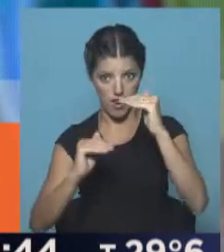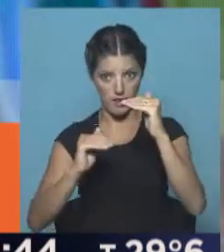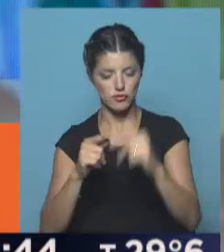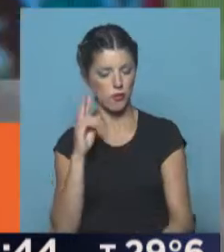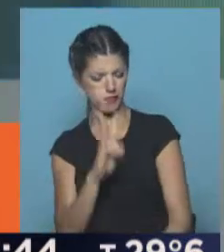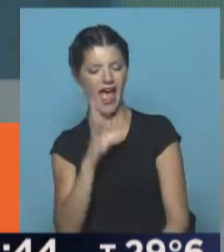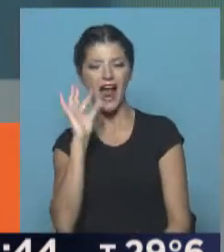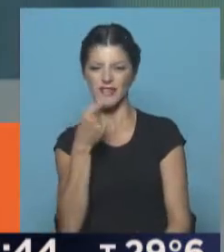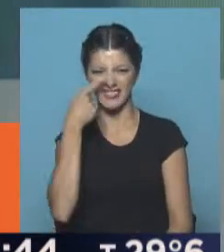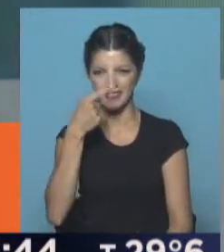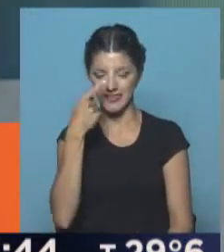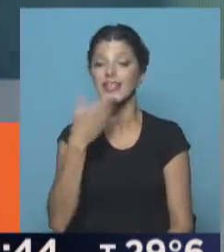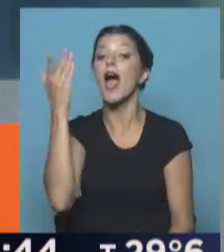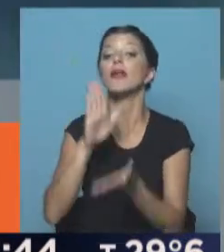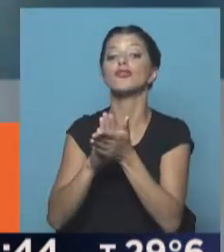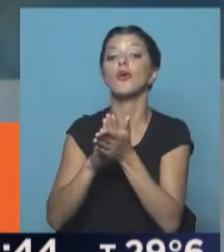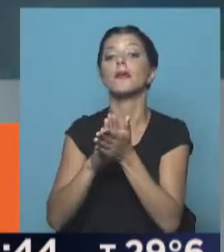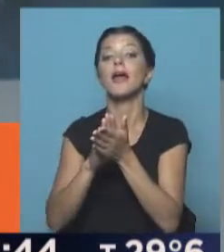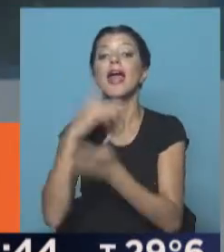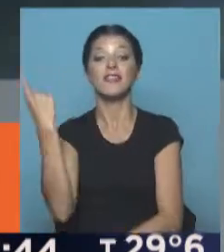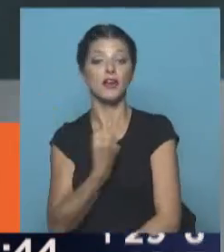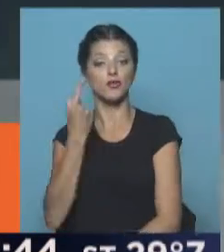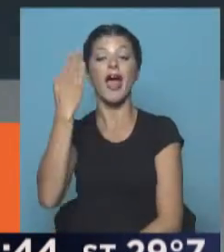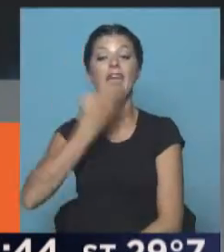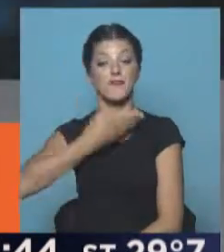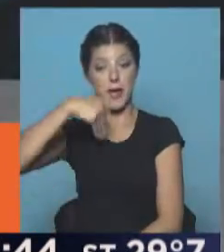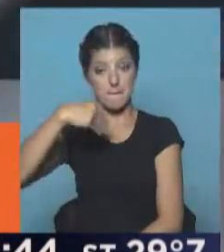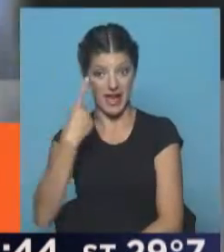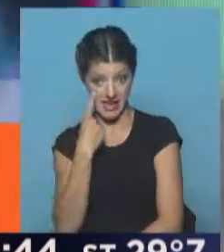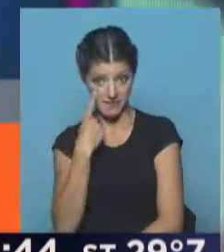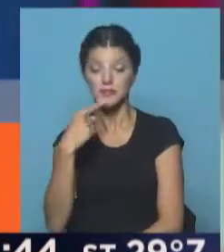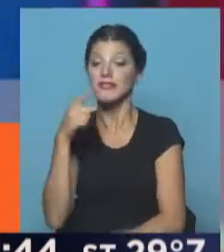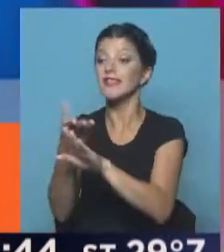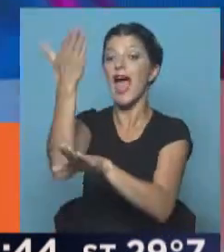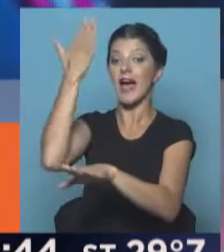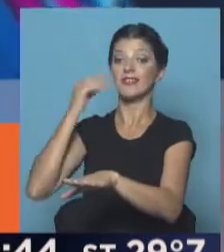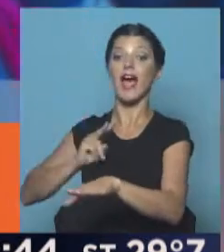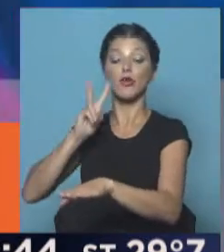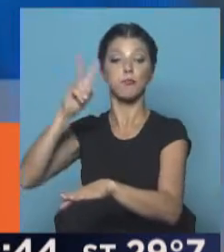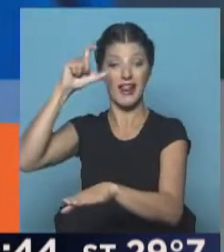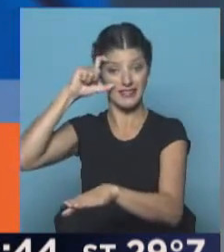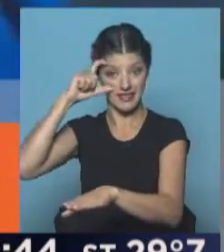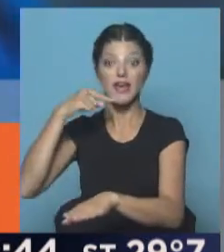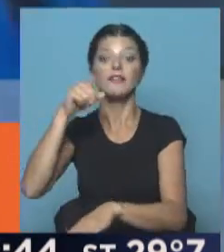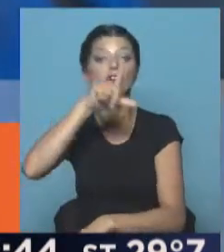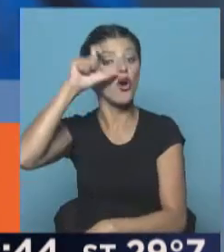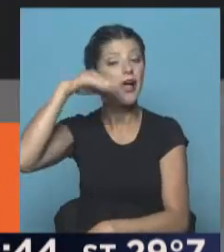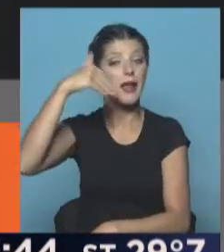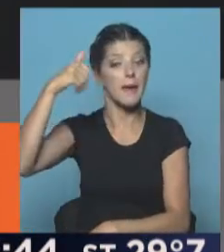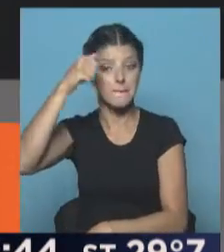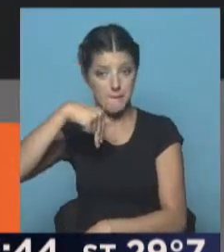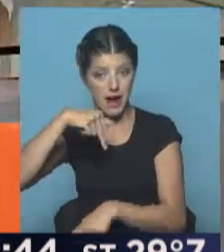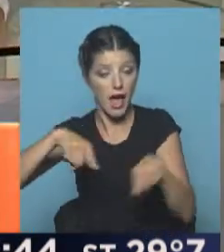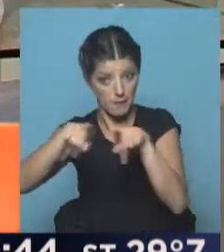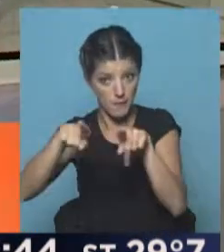interesante, habla de Christine Lagarde, la actual directora del Fondo Monetario, que dice que Christine Lagarde en el año 2010 dijo que lo de Lehman Brothers, si hubiera